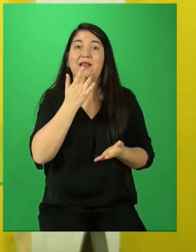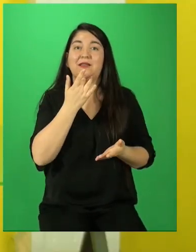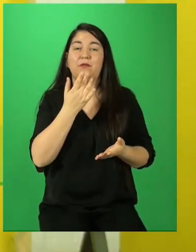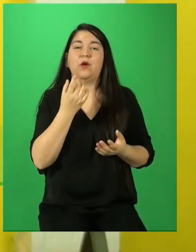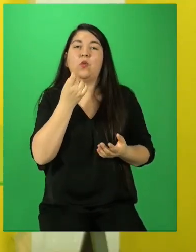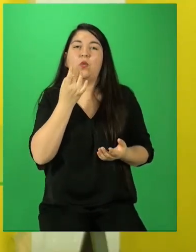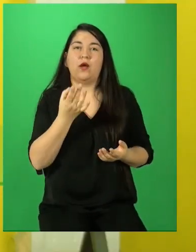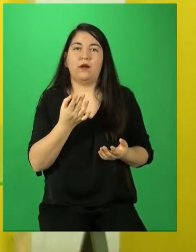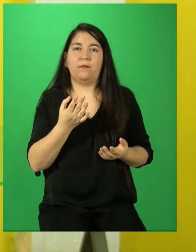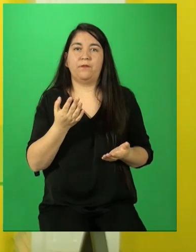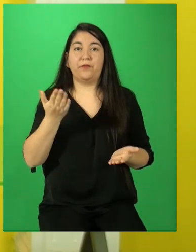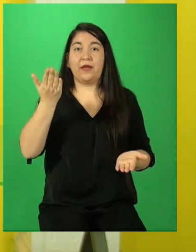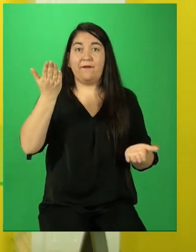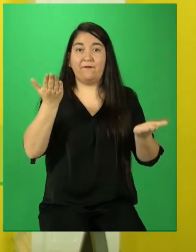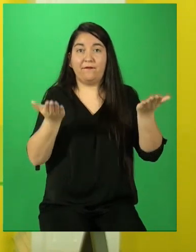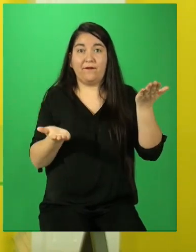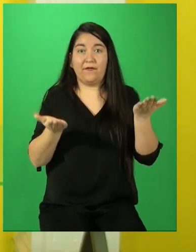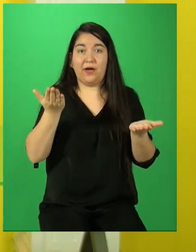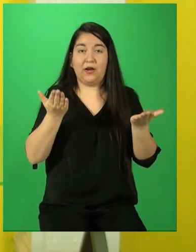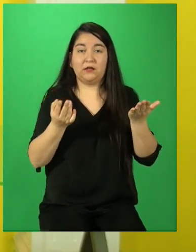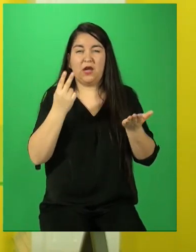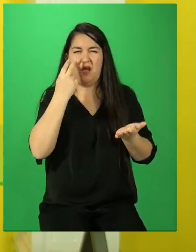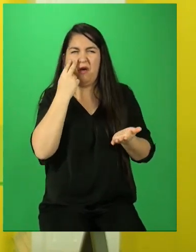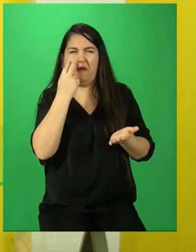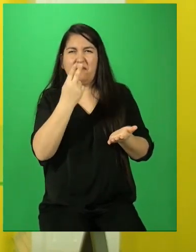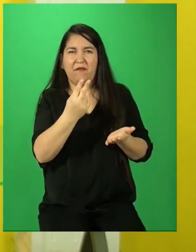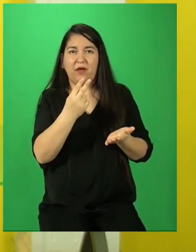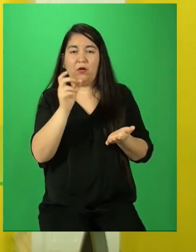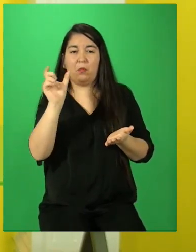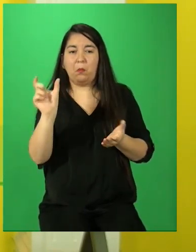son balanceo mediante tanteo,